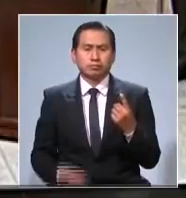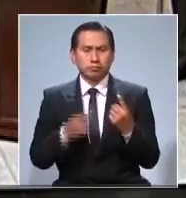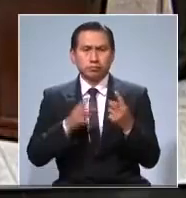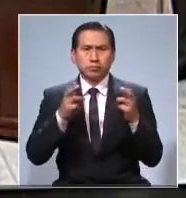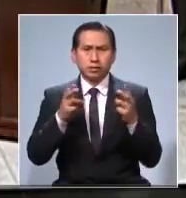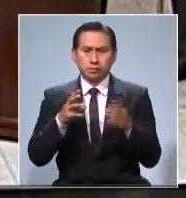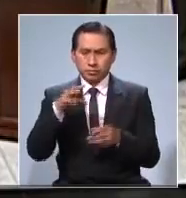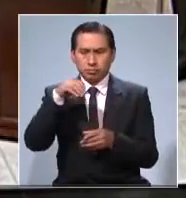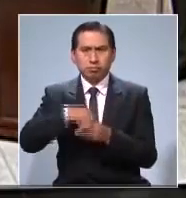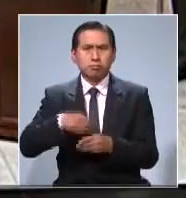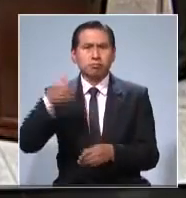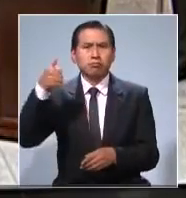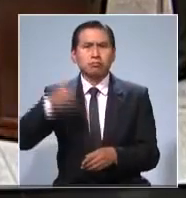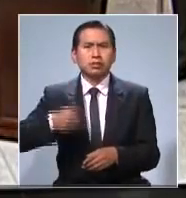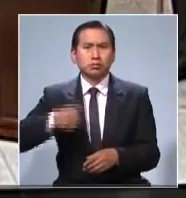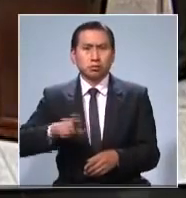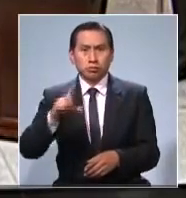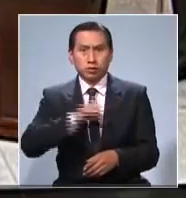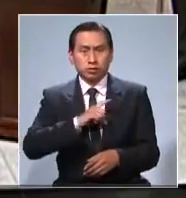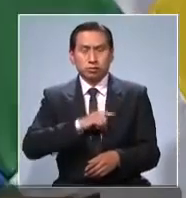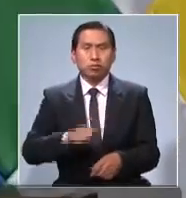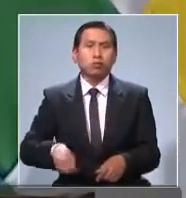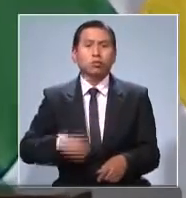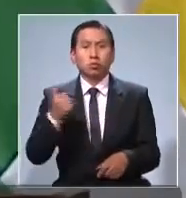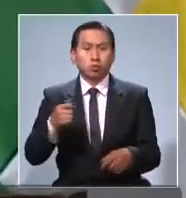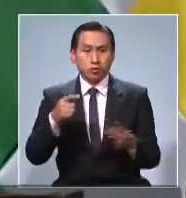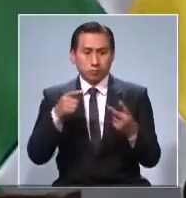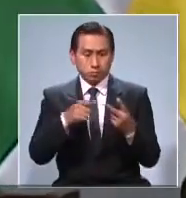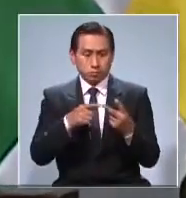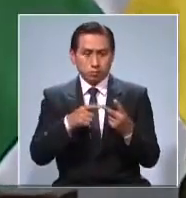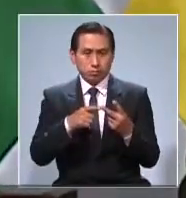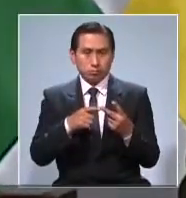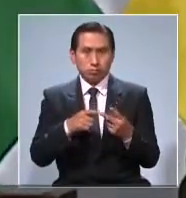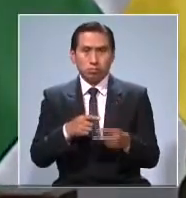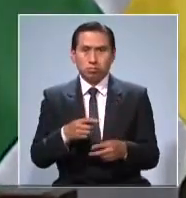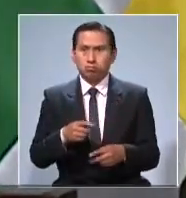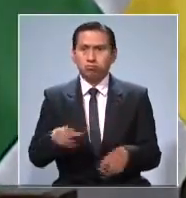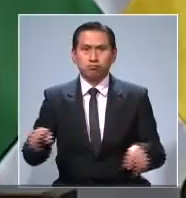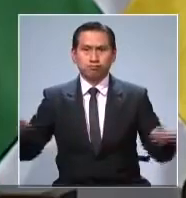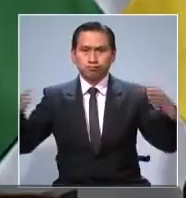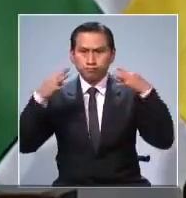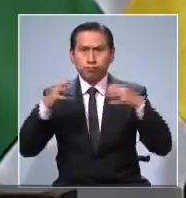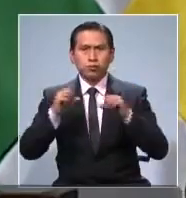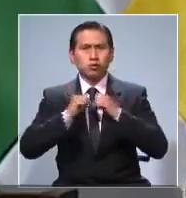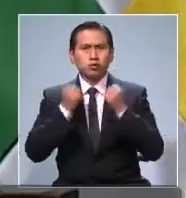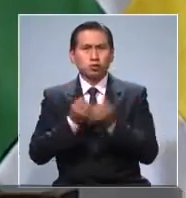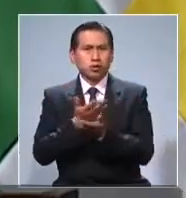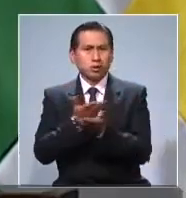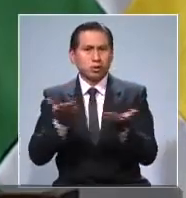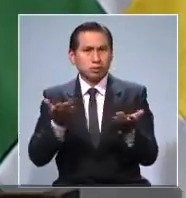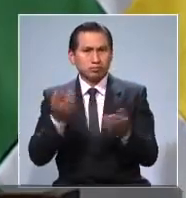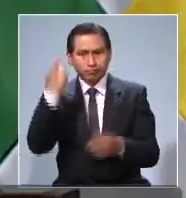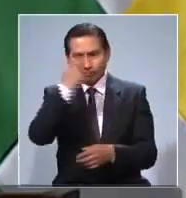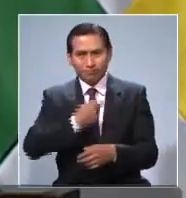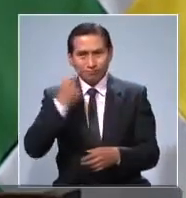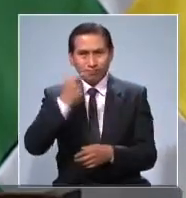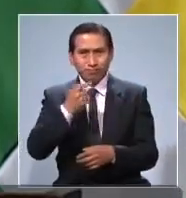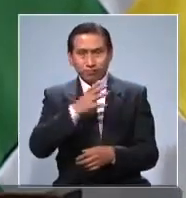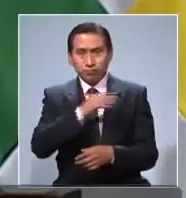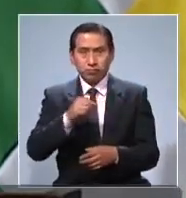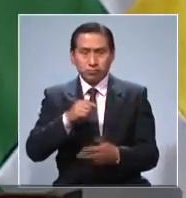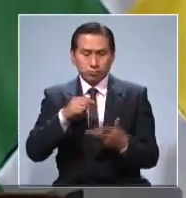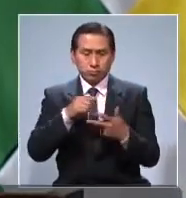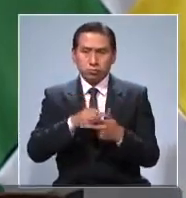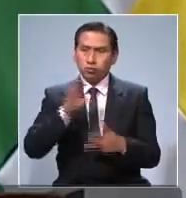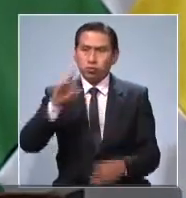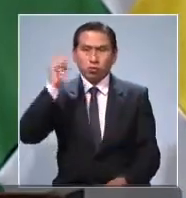la esfera interna; otra, de una cara a la sociedad; y desde luego, al estamento de